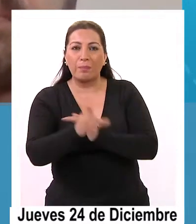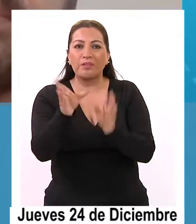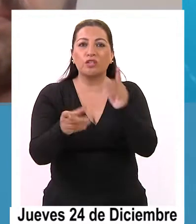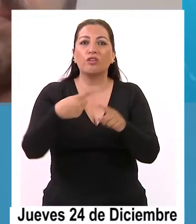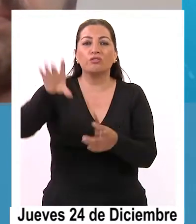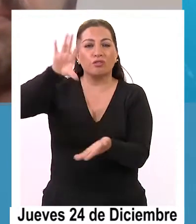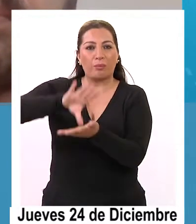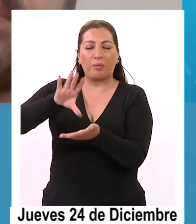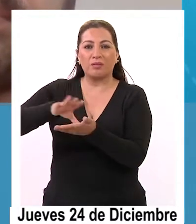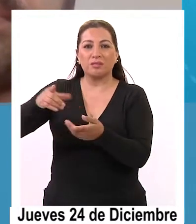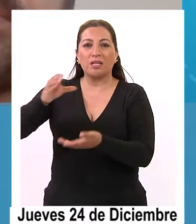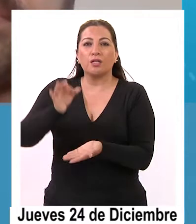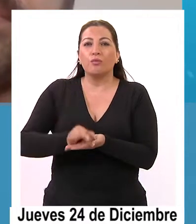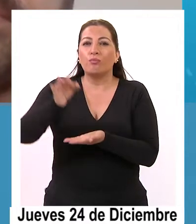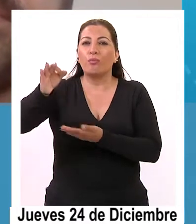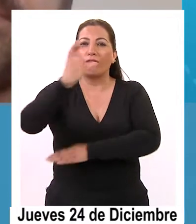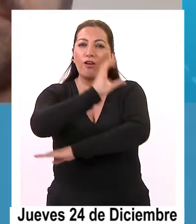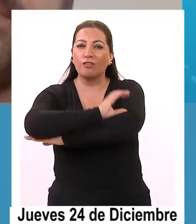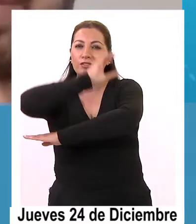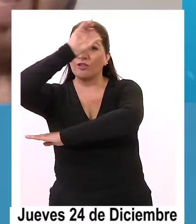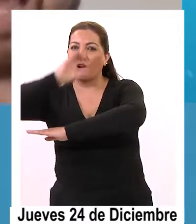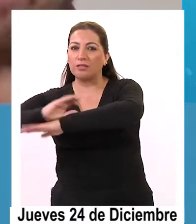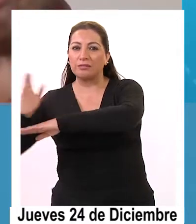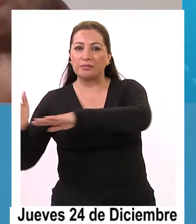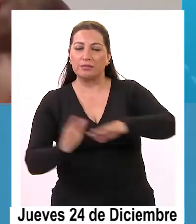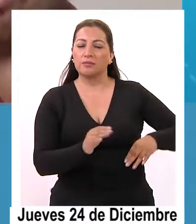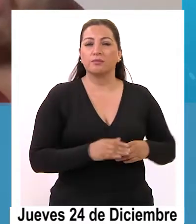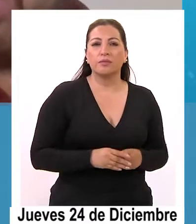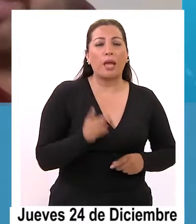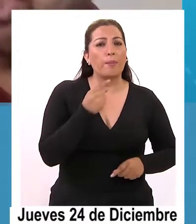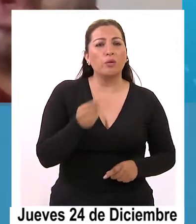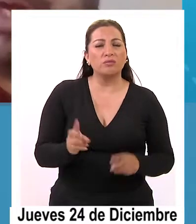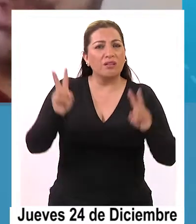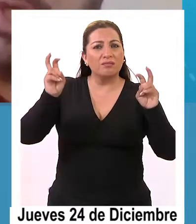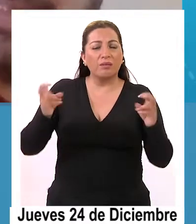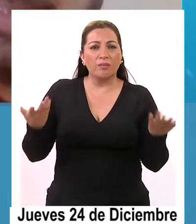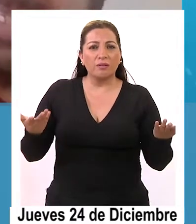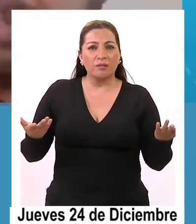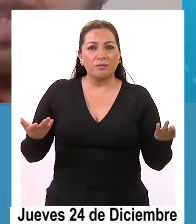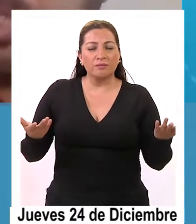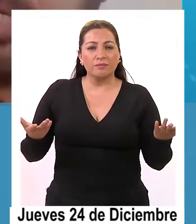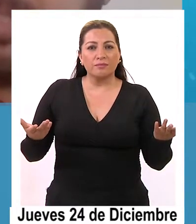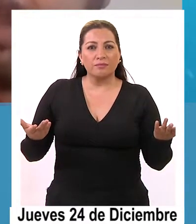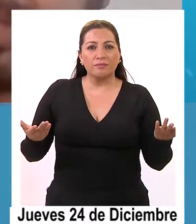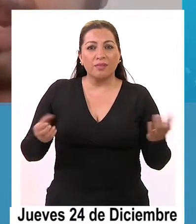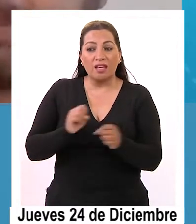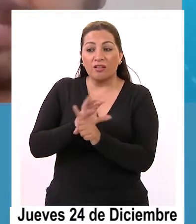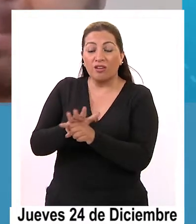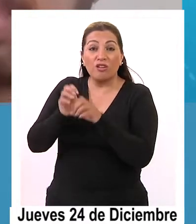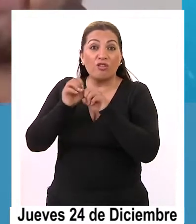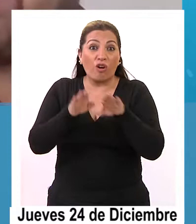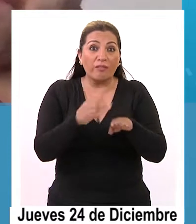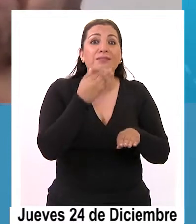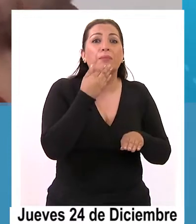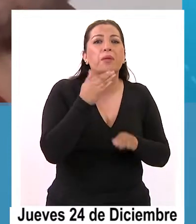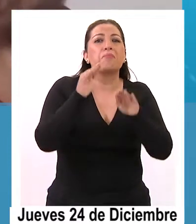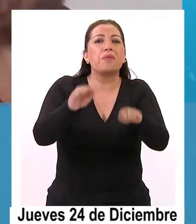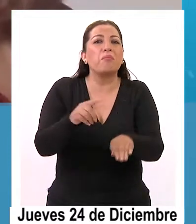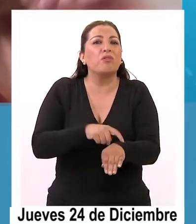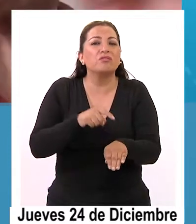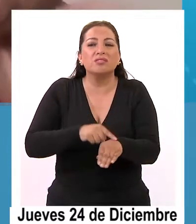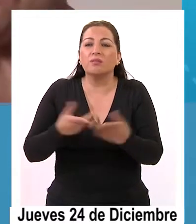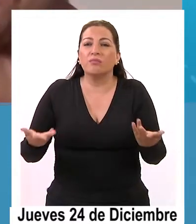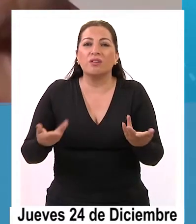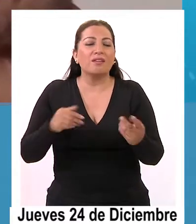migrantes en la frontera de Colchana. Esto lo relaciona directamente con el tema de la pandemia y, al mismo